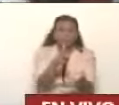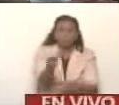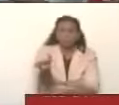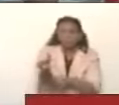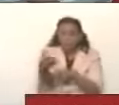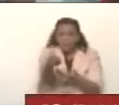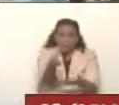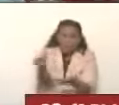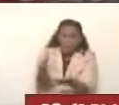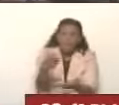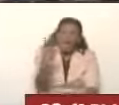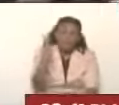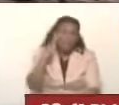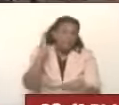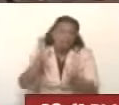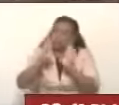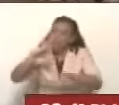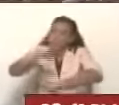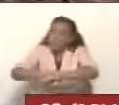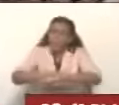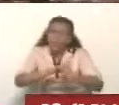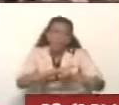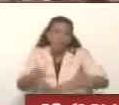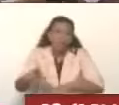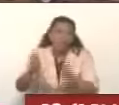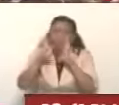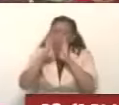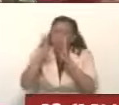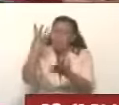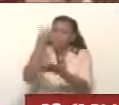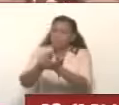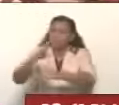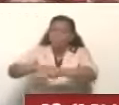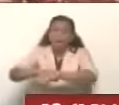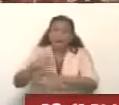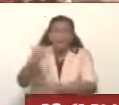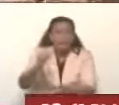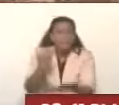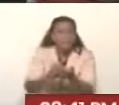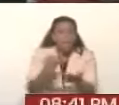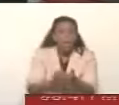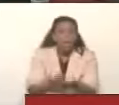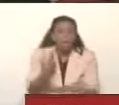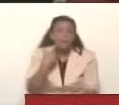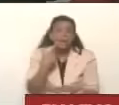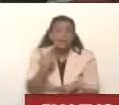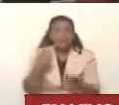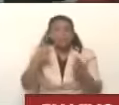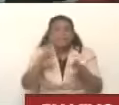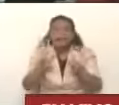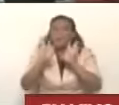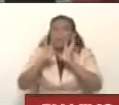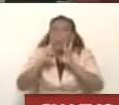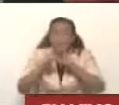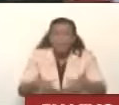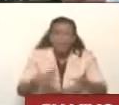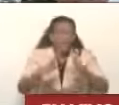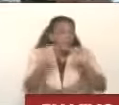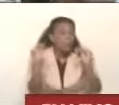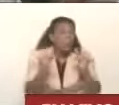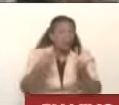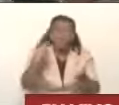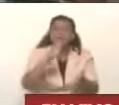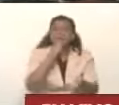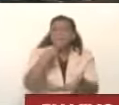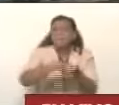están convictos y confesos ya. Ahí están las pruebas. Y ellos contaron quién los entrenó, quién los financió, quién les dio las